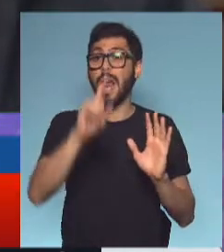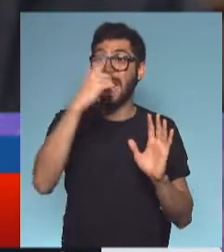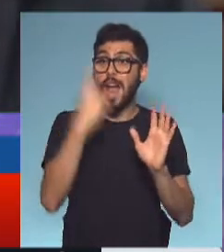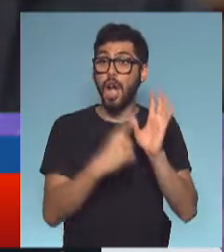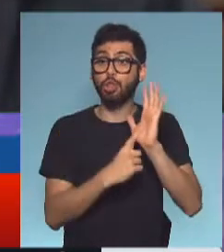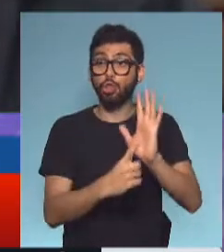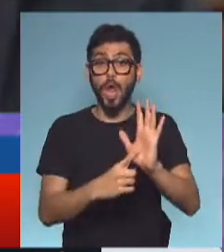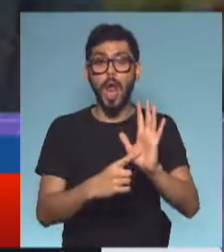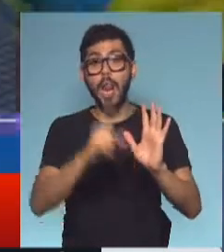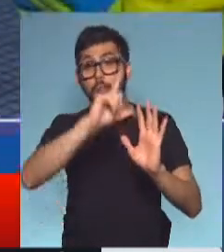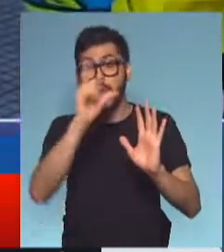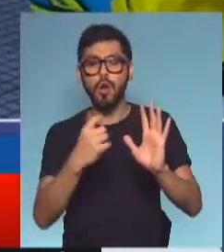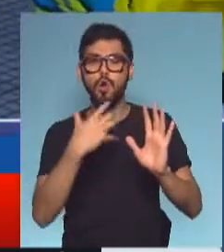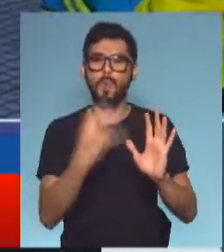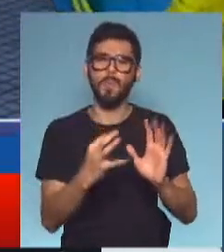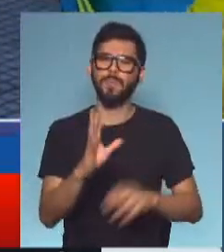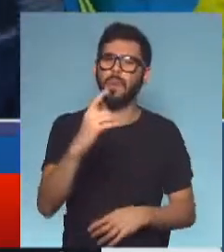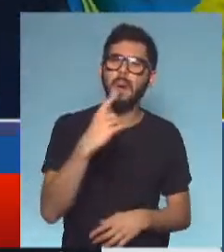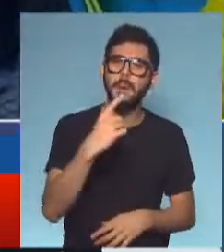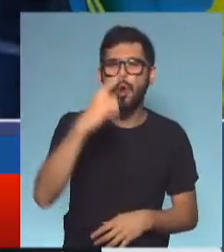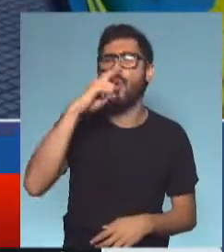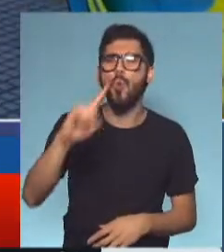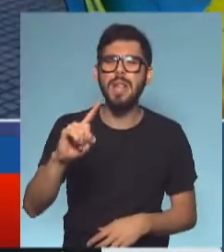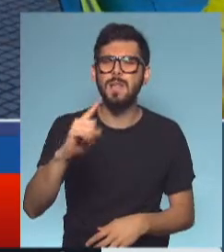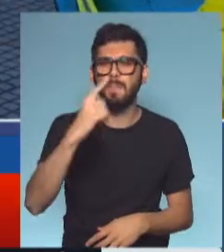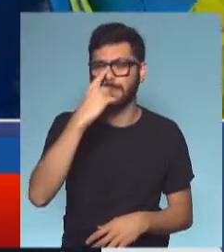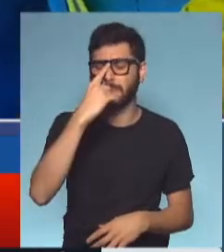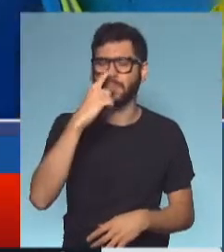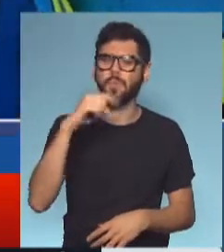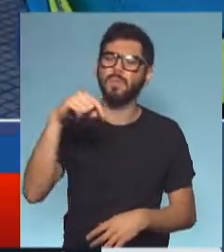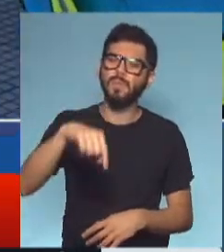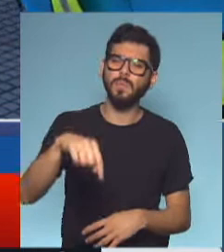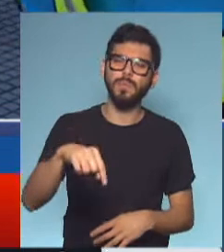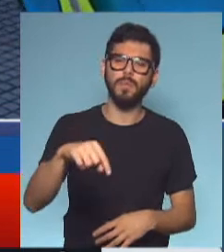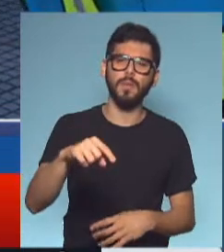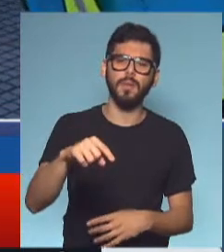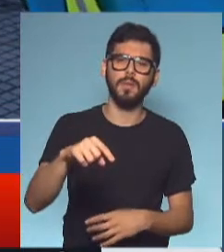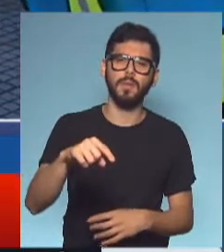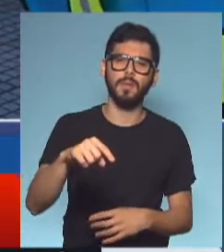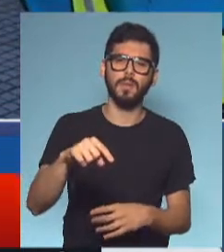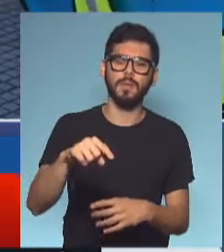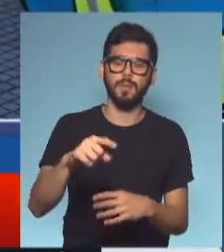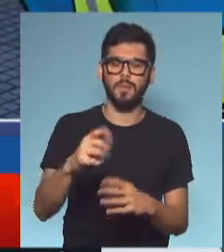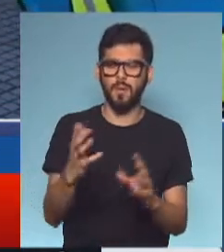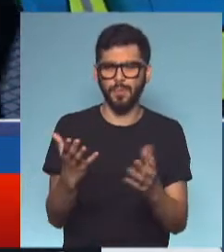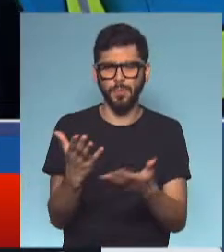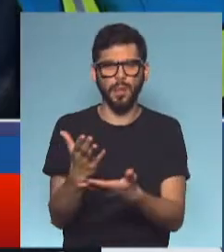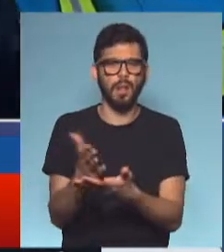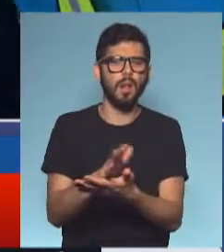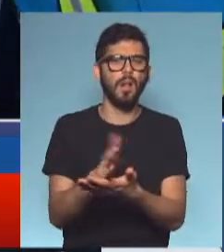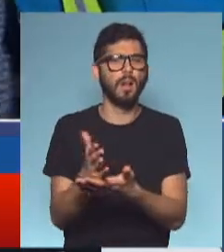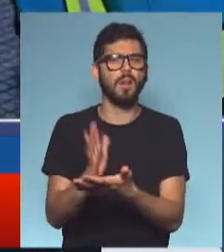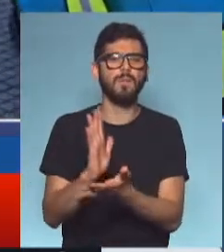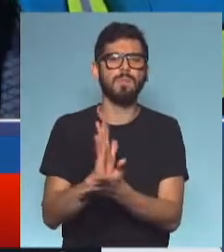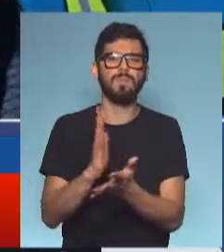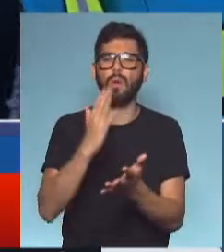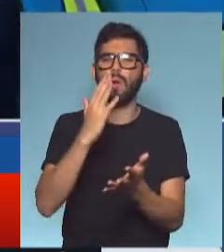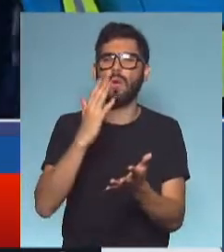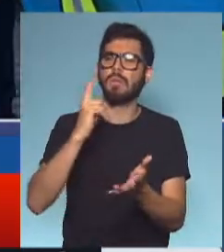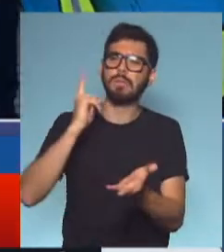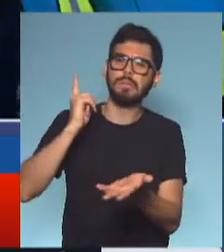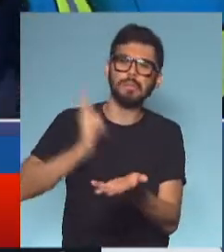vigente en todo el país. Una última consulta, Bianco. Estos vaivenes en las conclusiones, ¿no?, de